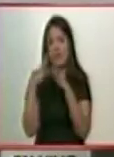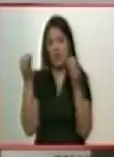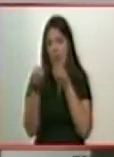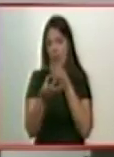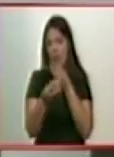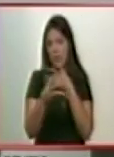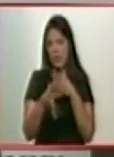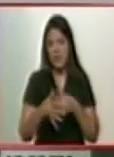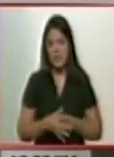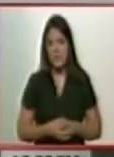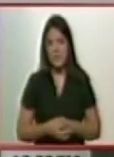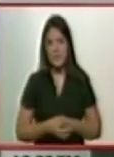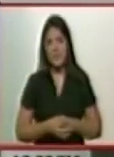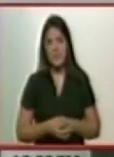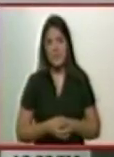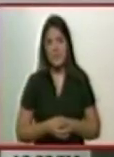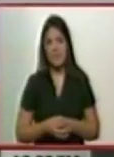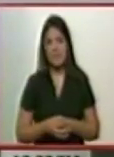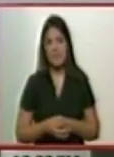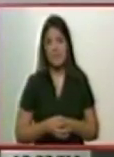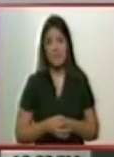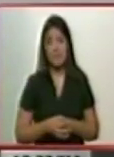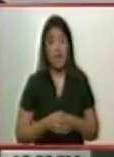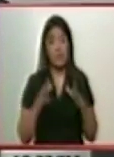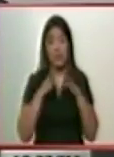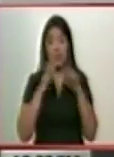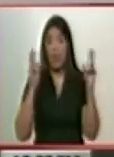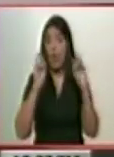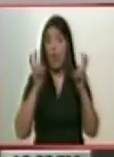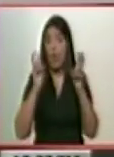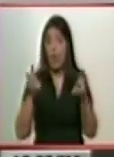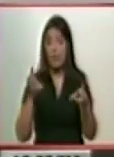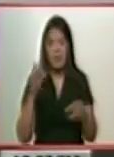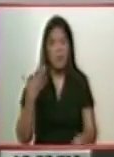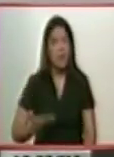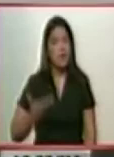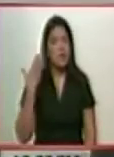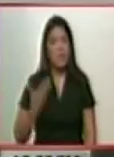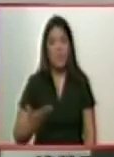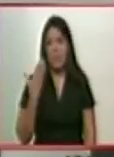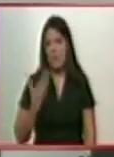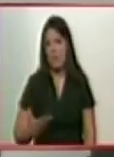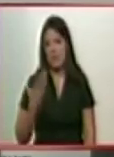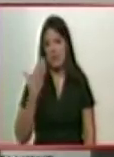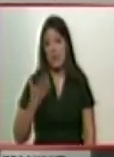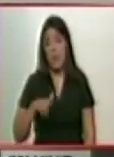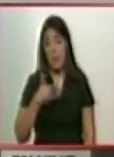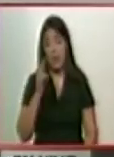apoderadas deseables mira contra estos temas son indispensables para la construcción de su centro